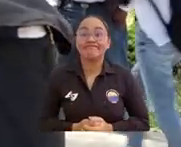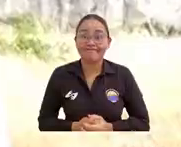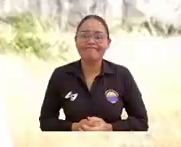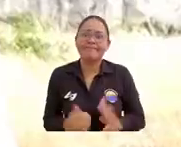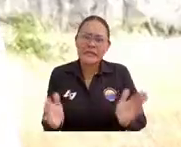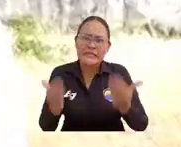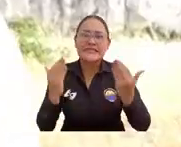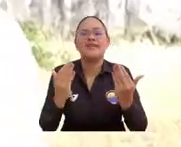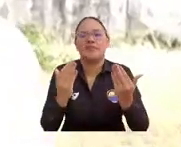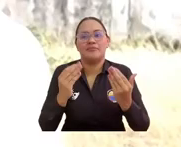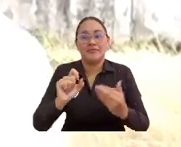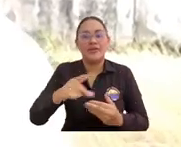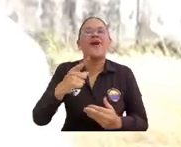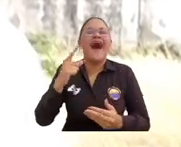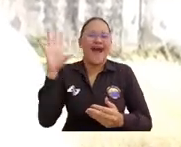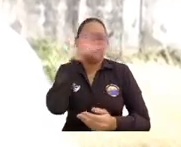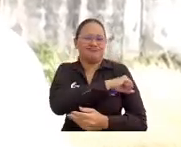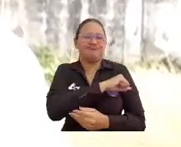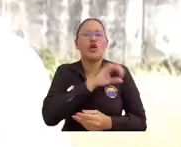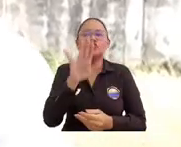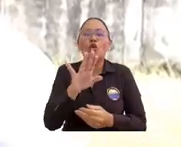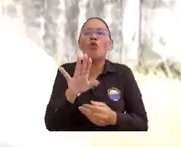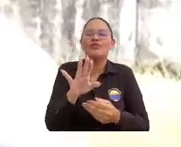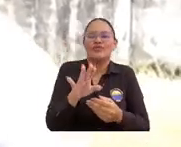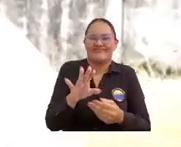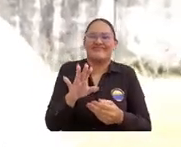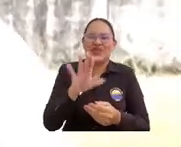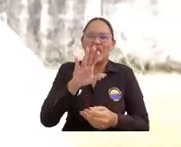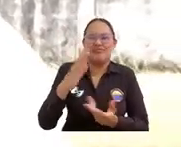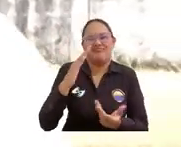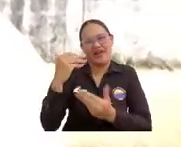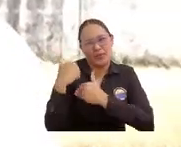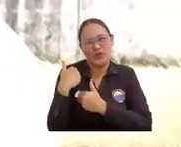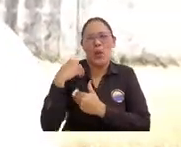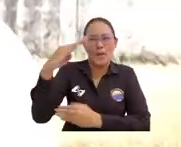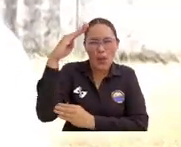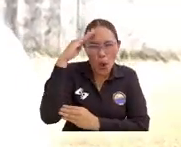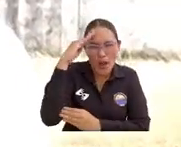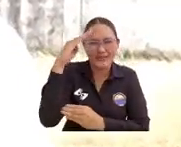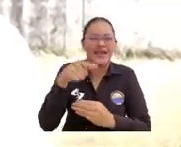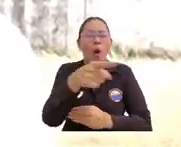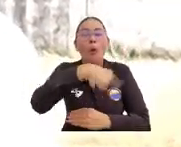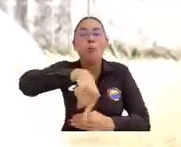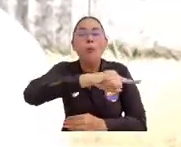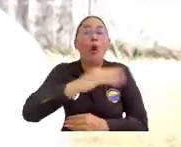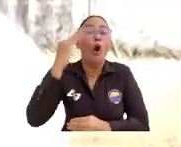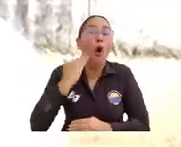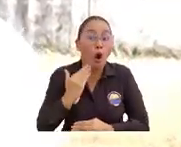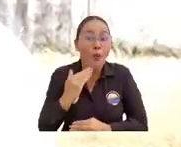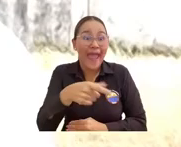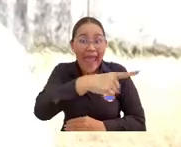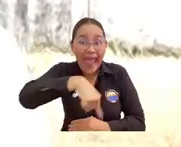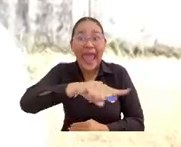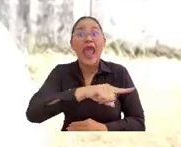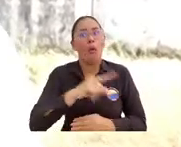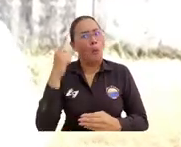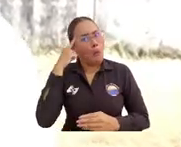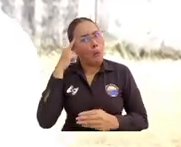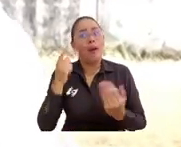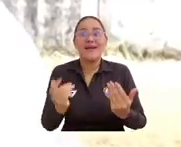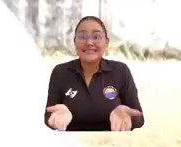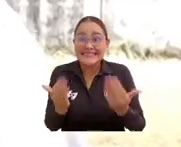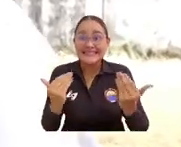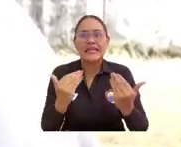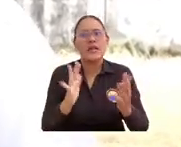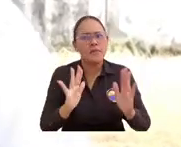iniciativa piloto y pionera a nivel nacional de cómo se articulan esfuerzos entre la fuerza pública, en este caso la policía, donde también hay jóvenes que